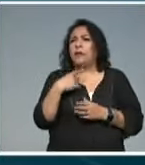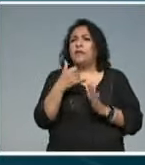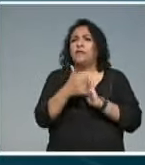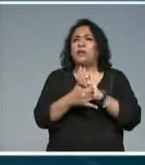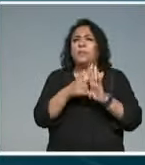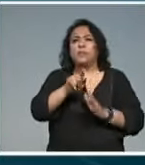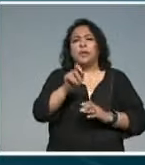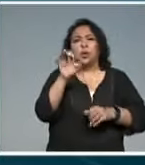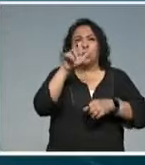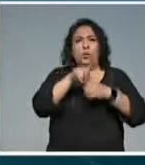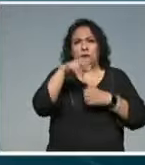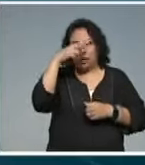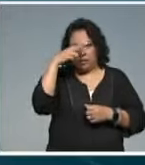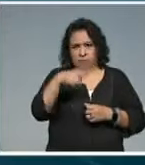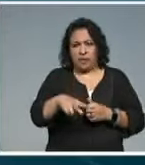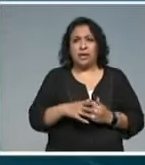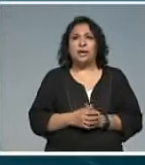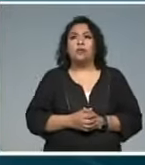Canal Cultural de México.